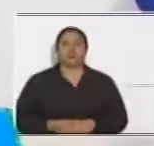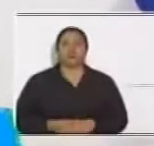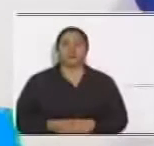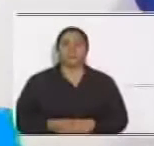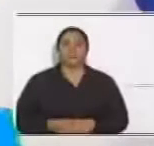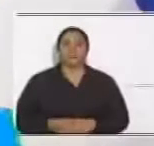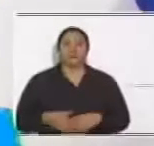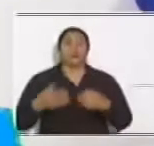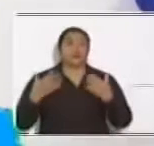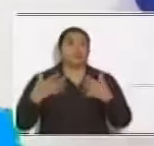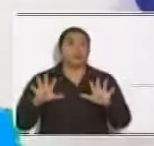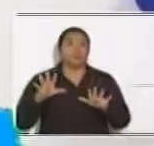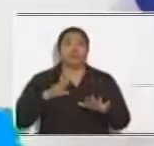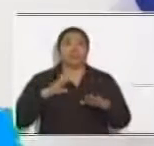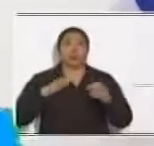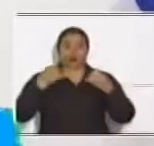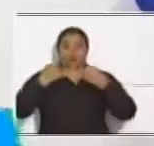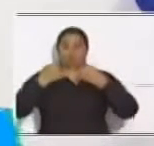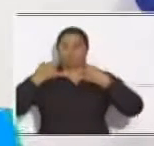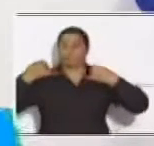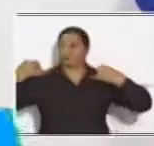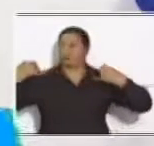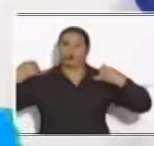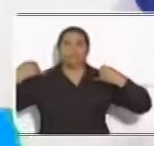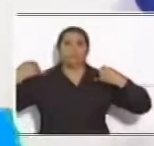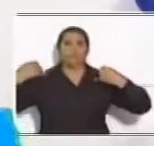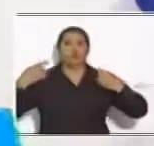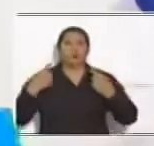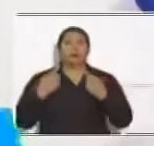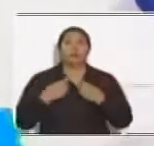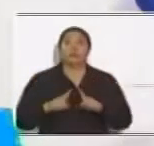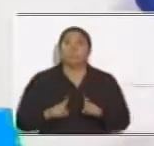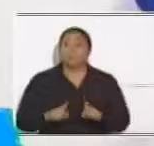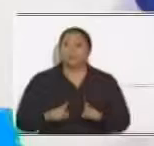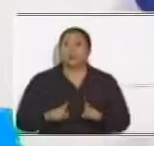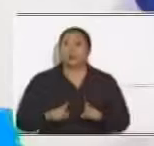Ya tengo una recta. Pero